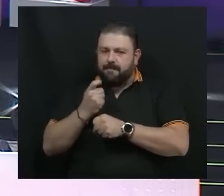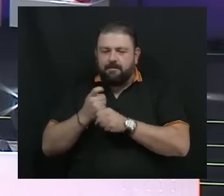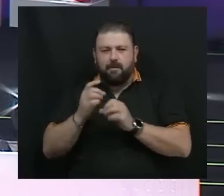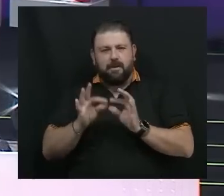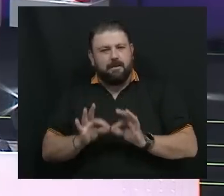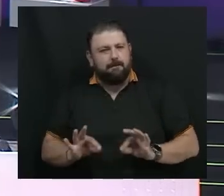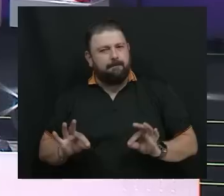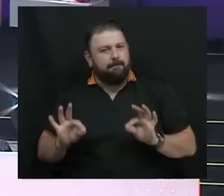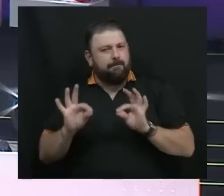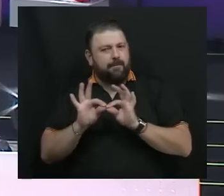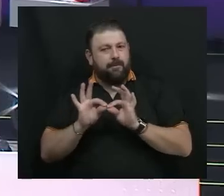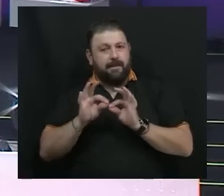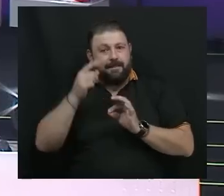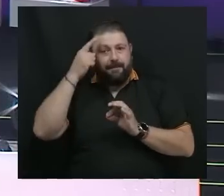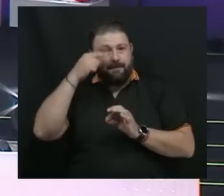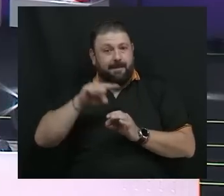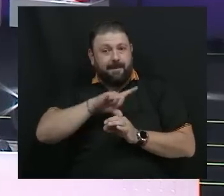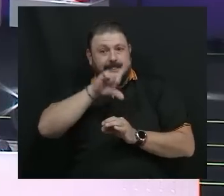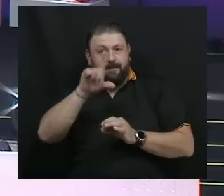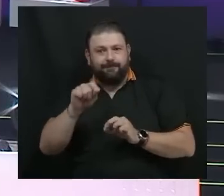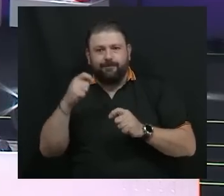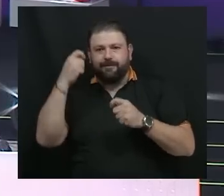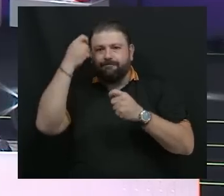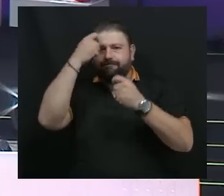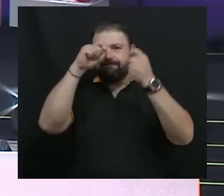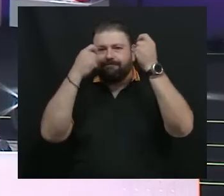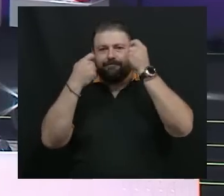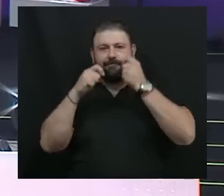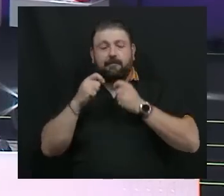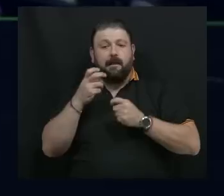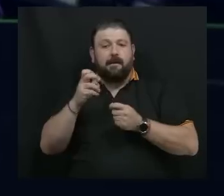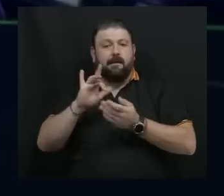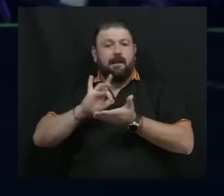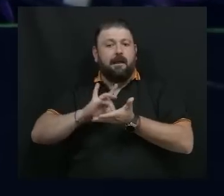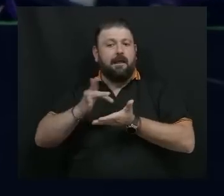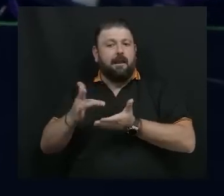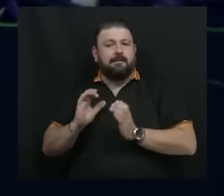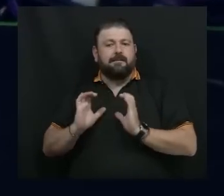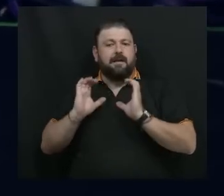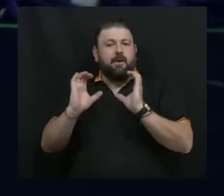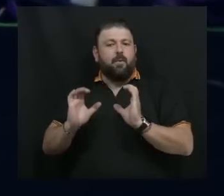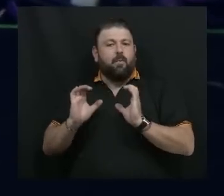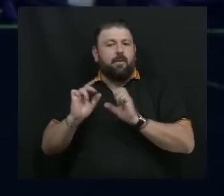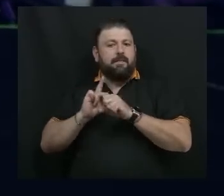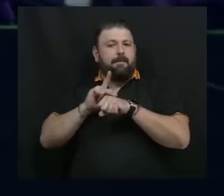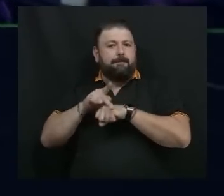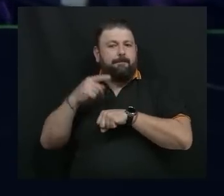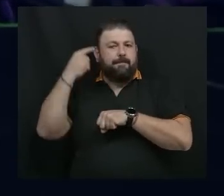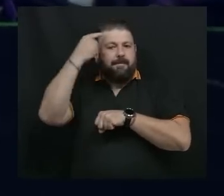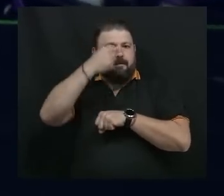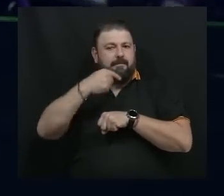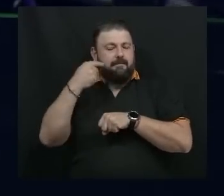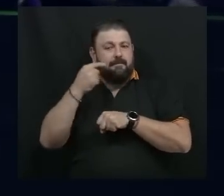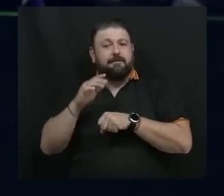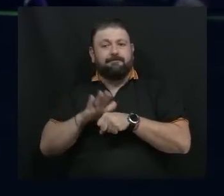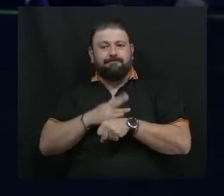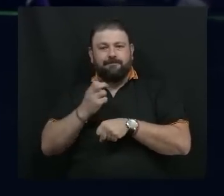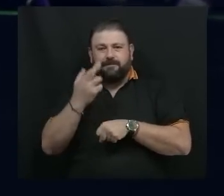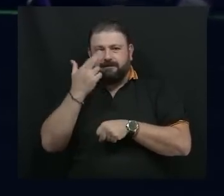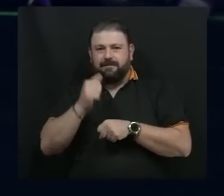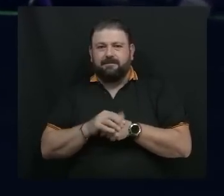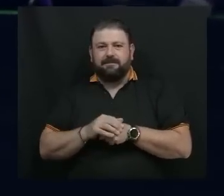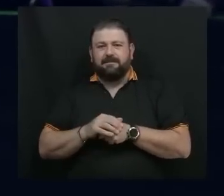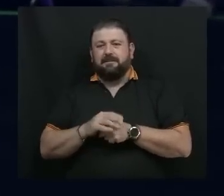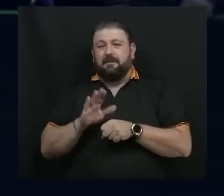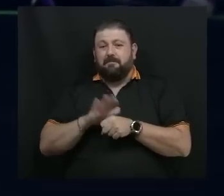poder acompañar este proceso aclarante de la piel. Así que no se dejen llevar por la necesidad de meter dos pesos a